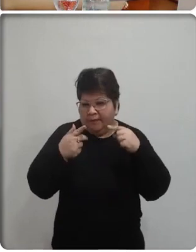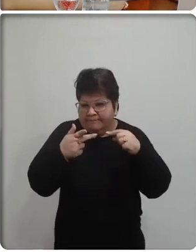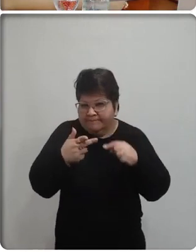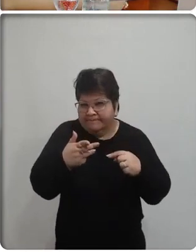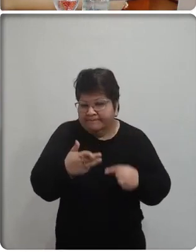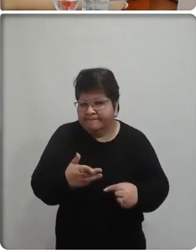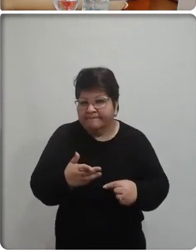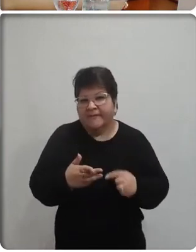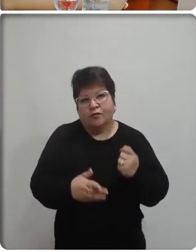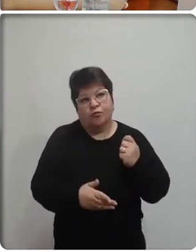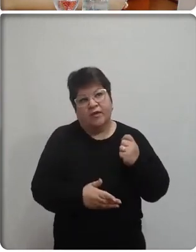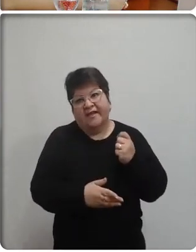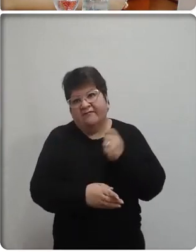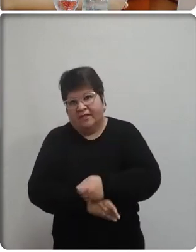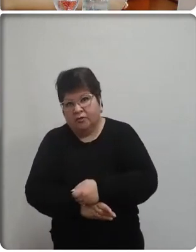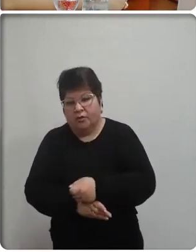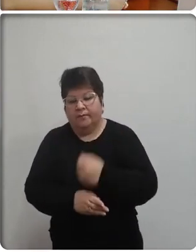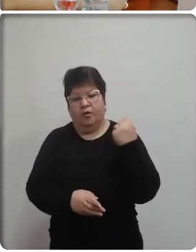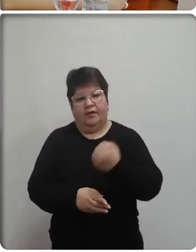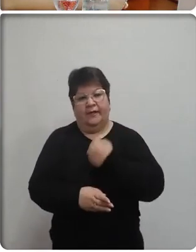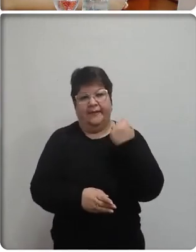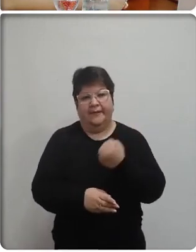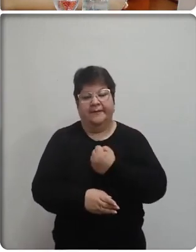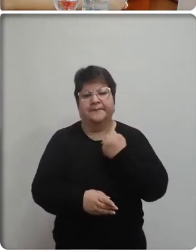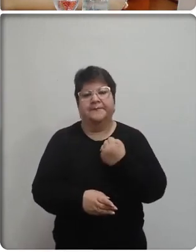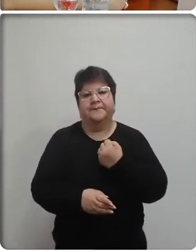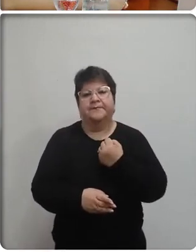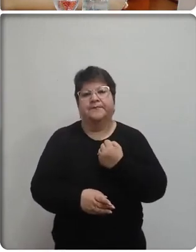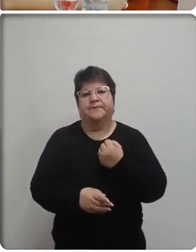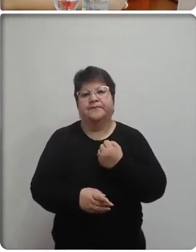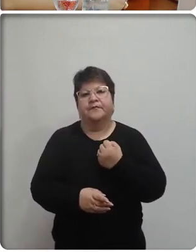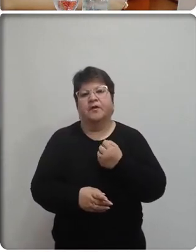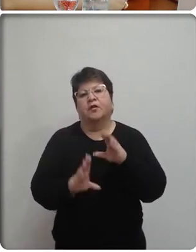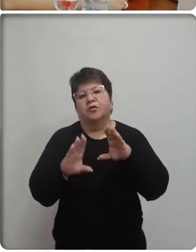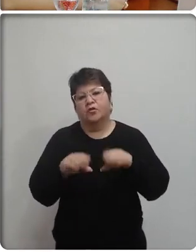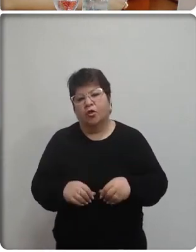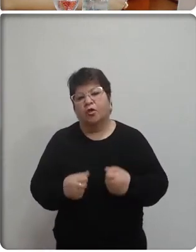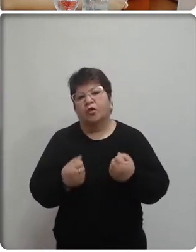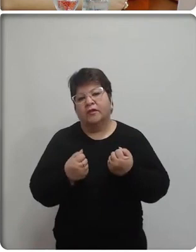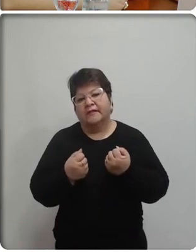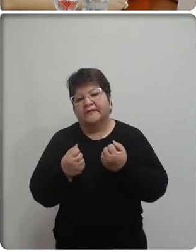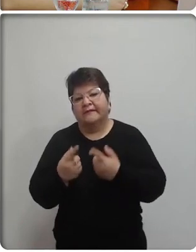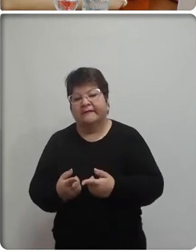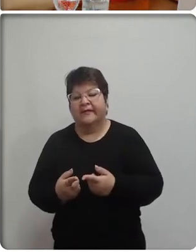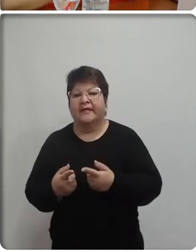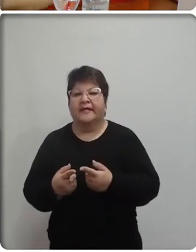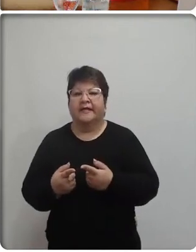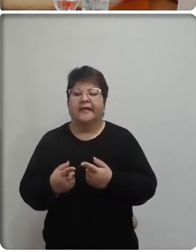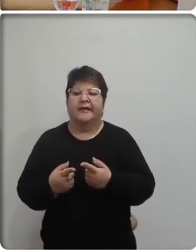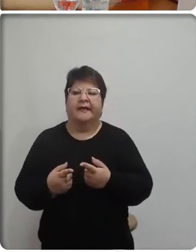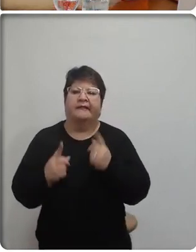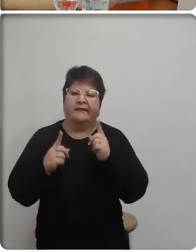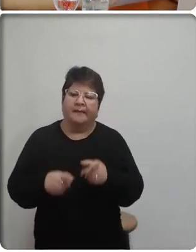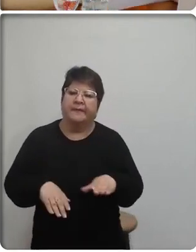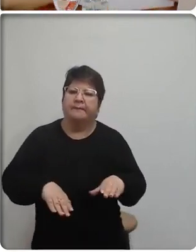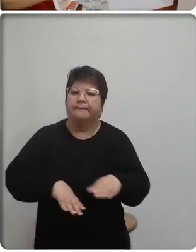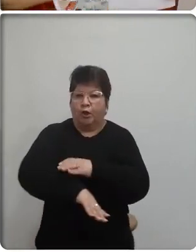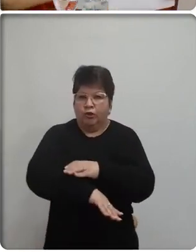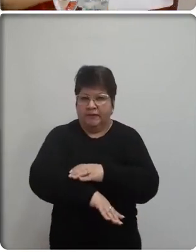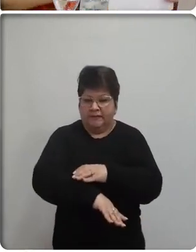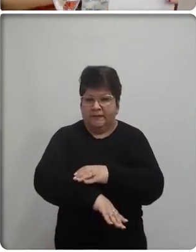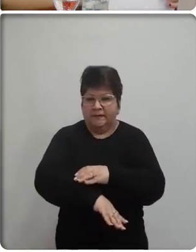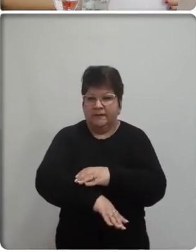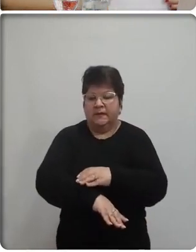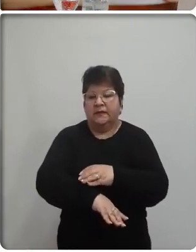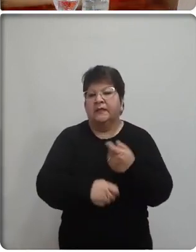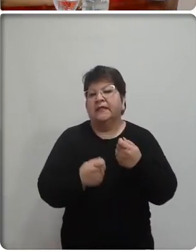inversión importante. Todo lo que se entrega dentro de órtesis y prótesis y los gastos generales